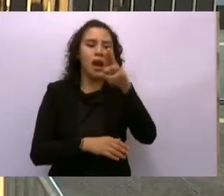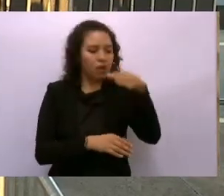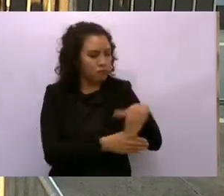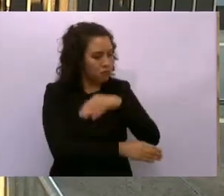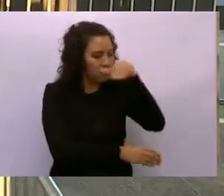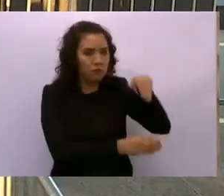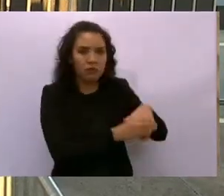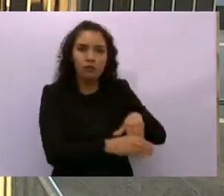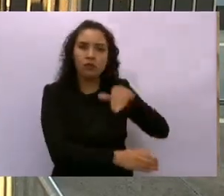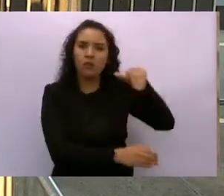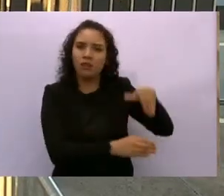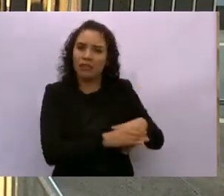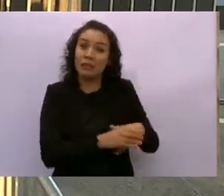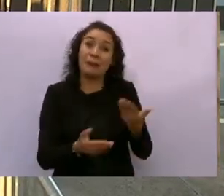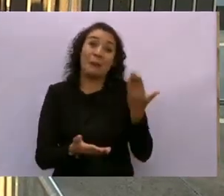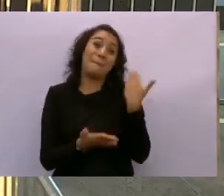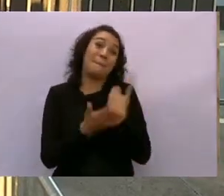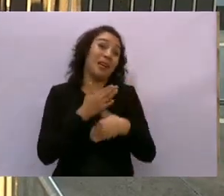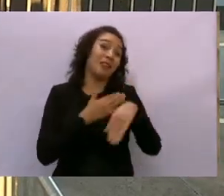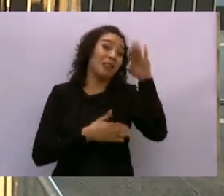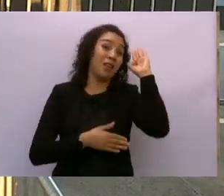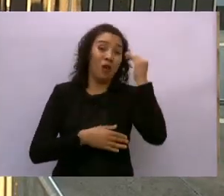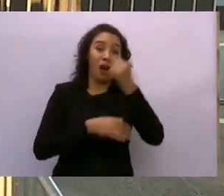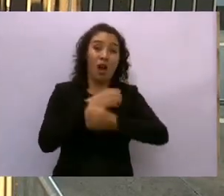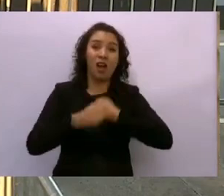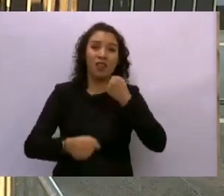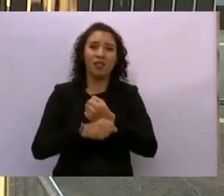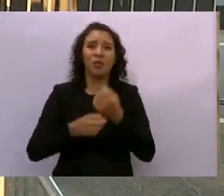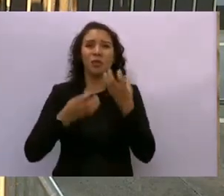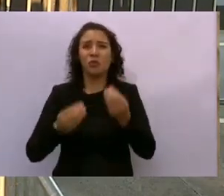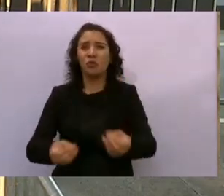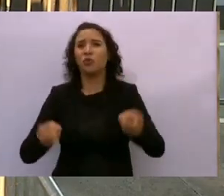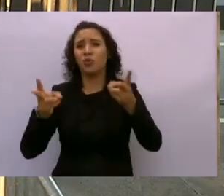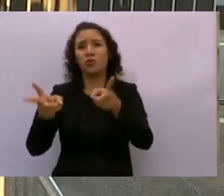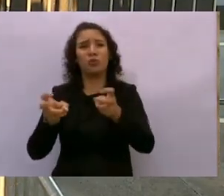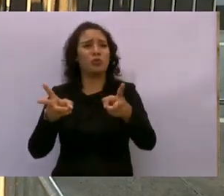porque era mucho la